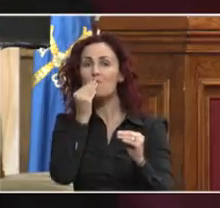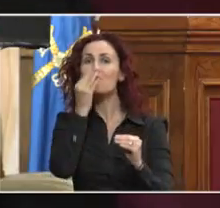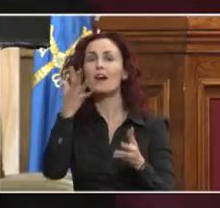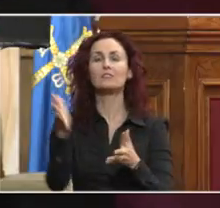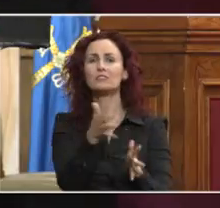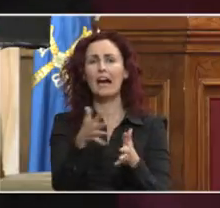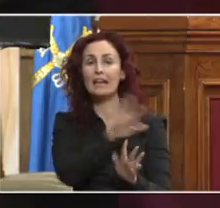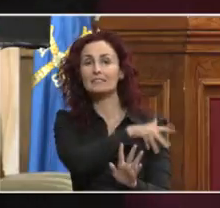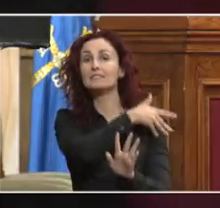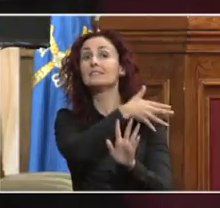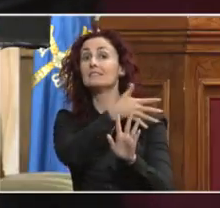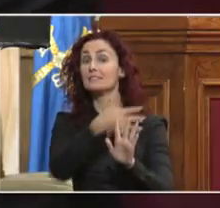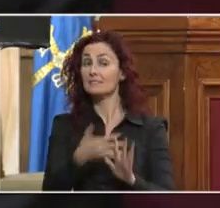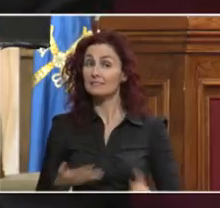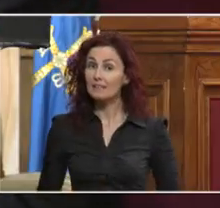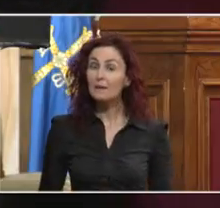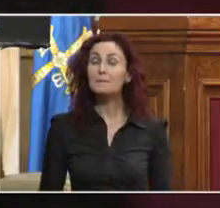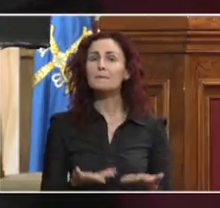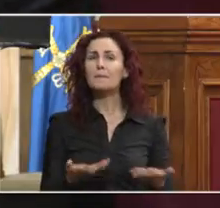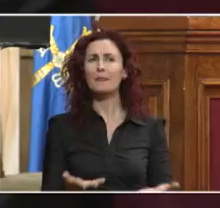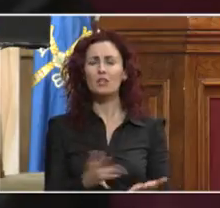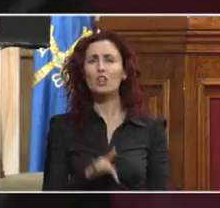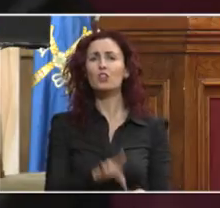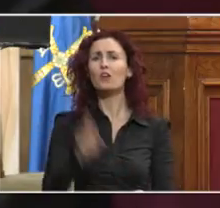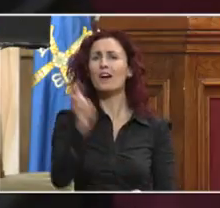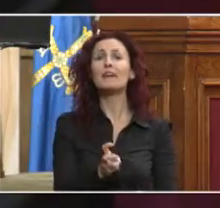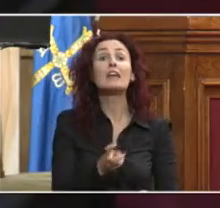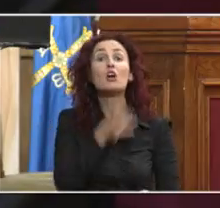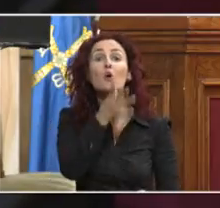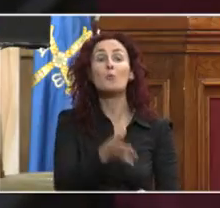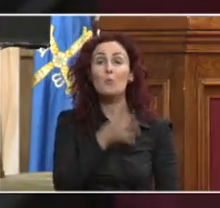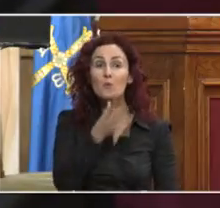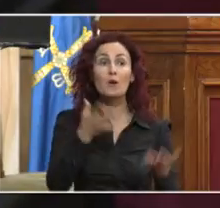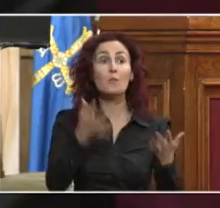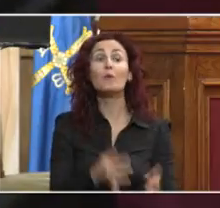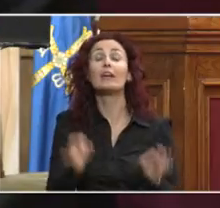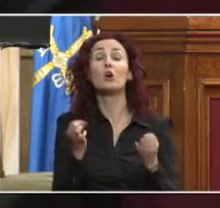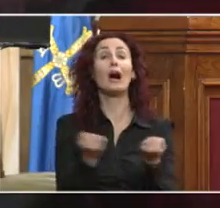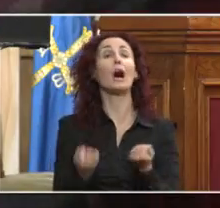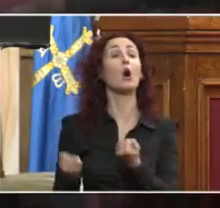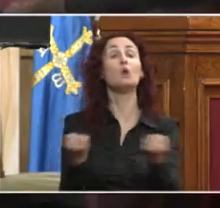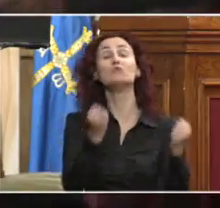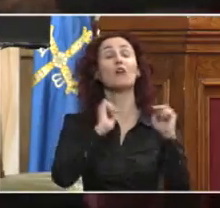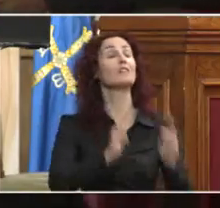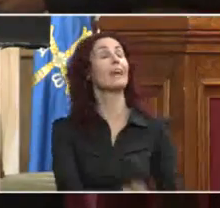hasta ahora, ¿no? ¿Cómo han llegado hasta aquí? Ahora nos trajeron en auto desde el hotel. Sí, sí, sí.